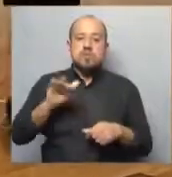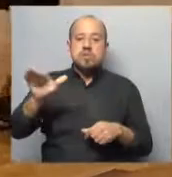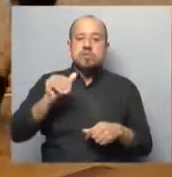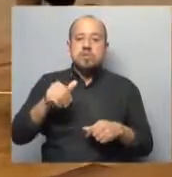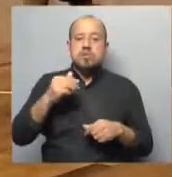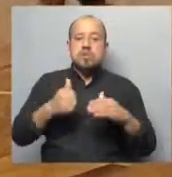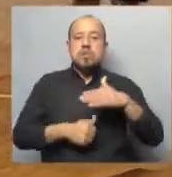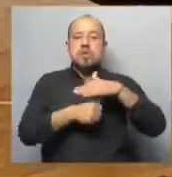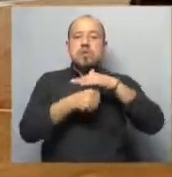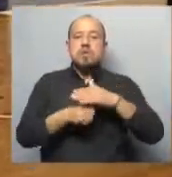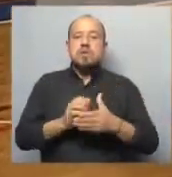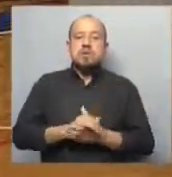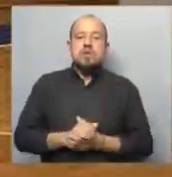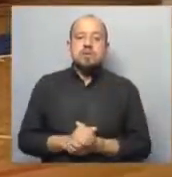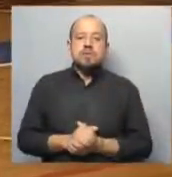directiva.